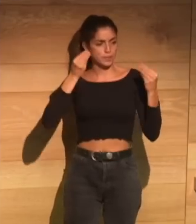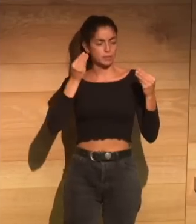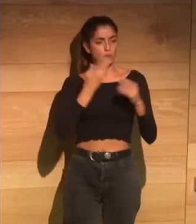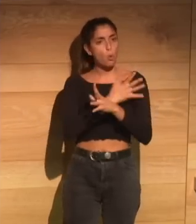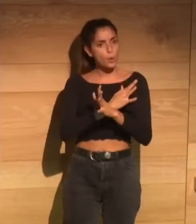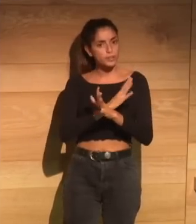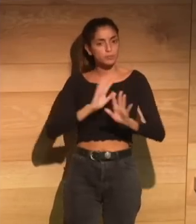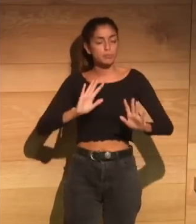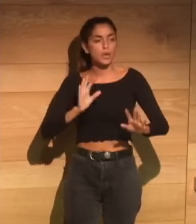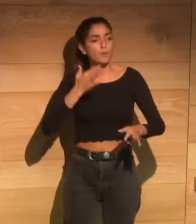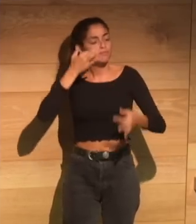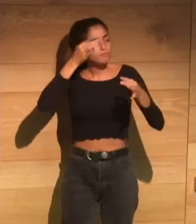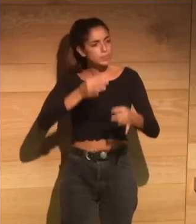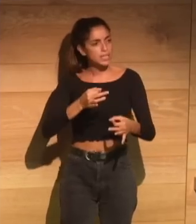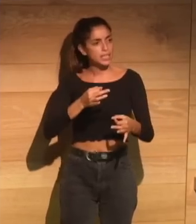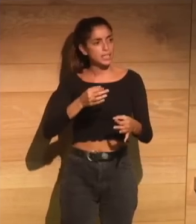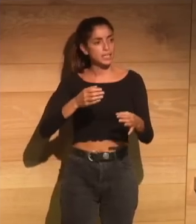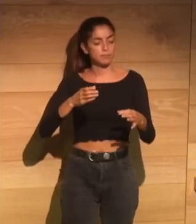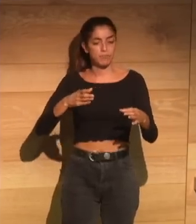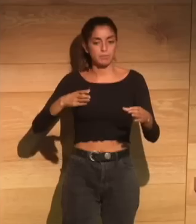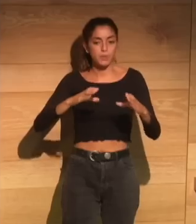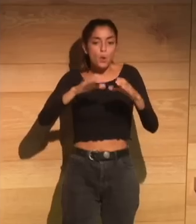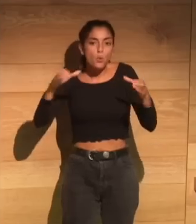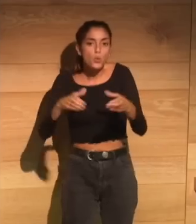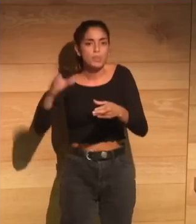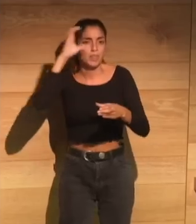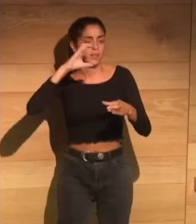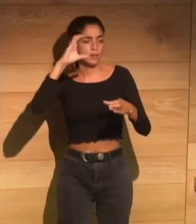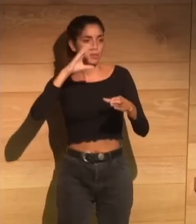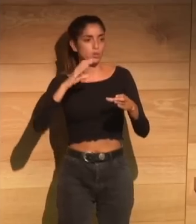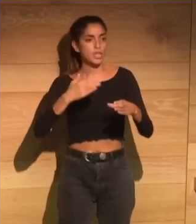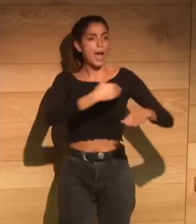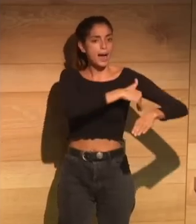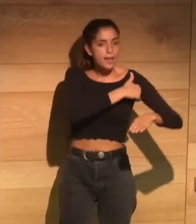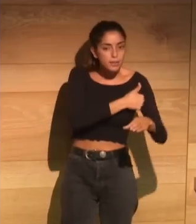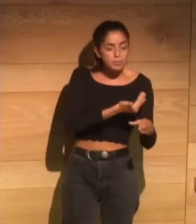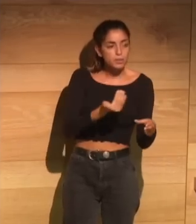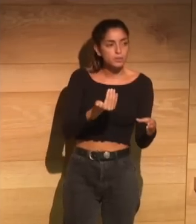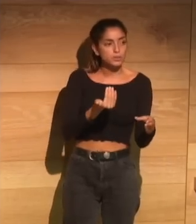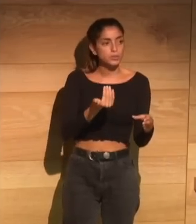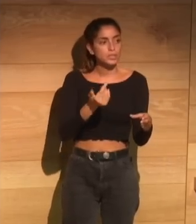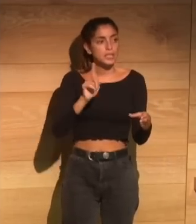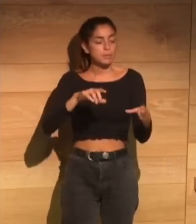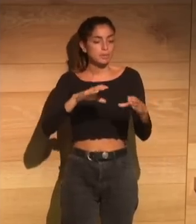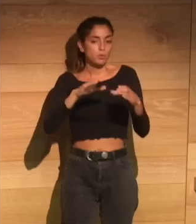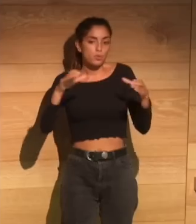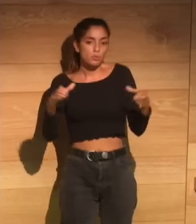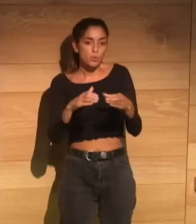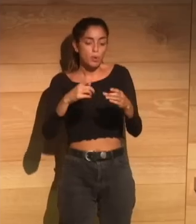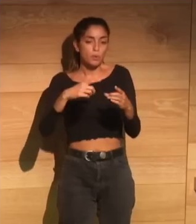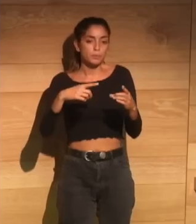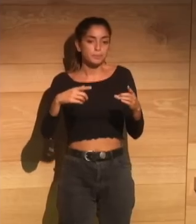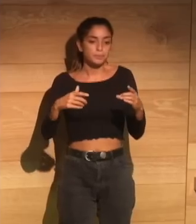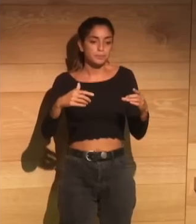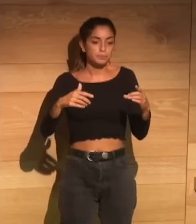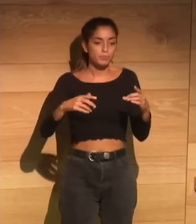algo que en los círculos científicos y en los círculos académicos y en los círculos, digamos, de la alta sociedad de la época de los